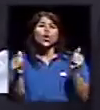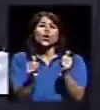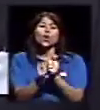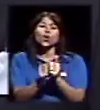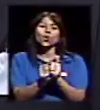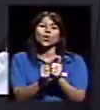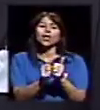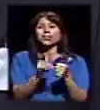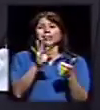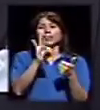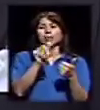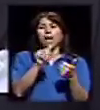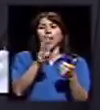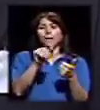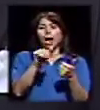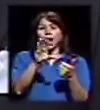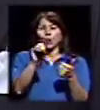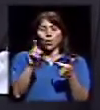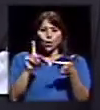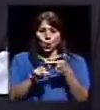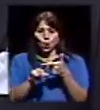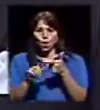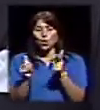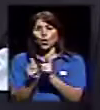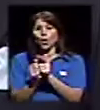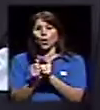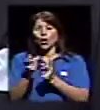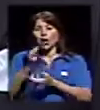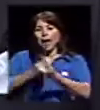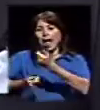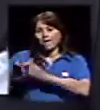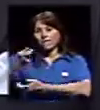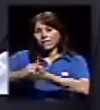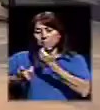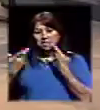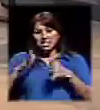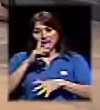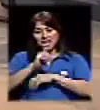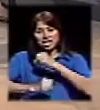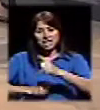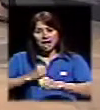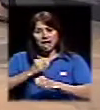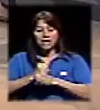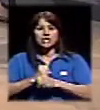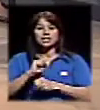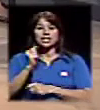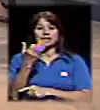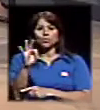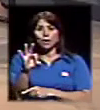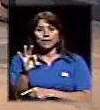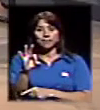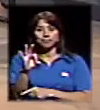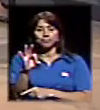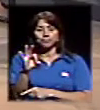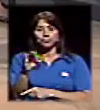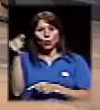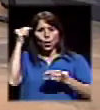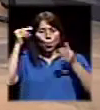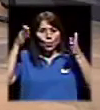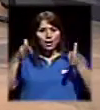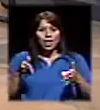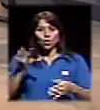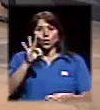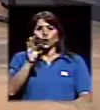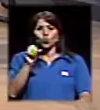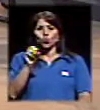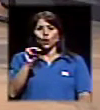café, ¿verdad? Ya en los inicios del siglo XIX, ¿verdad? El gobernador don Tomás